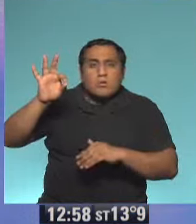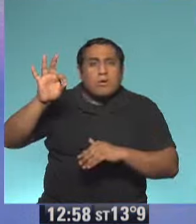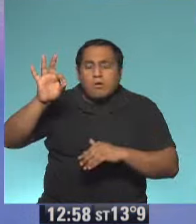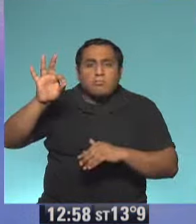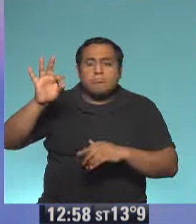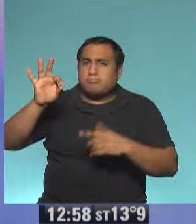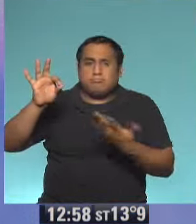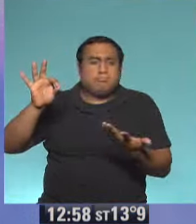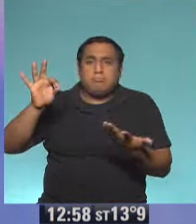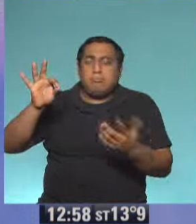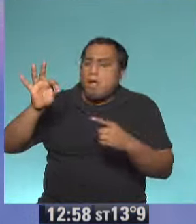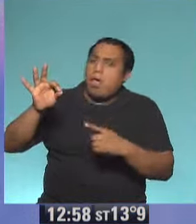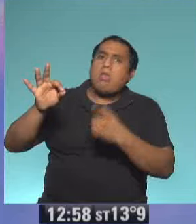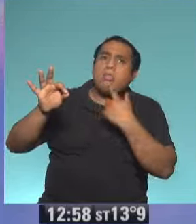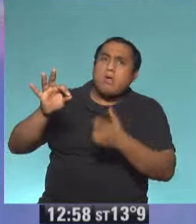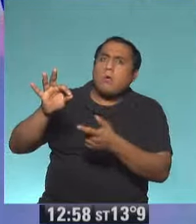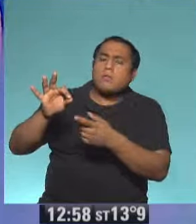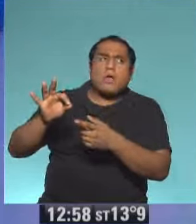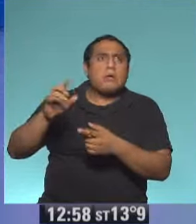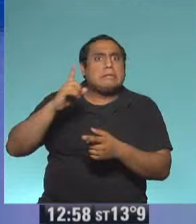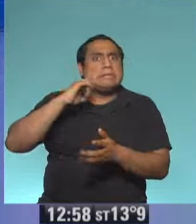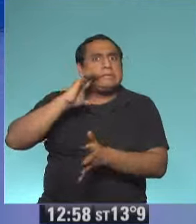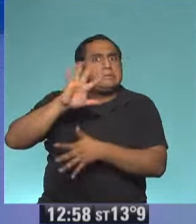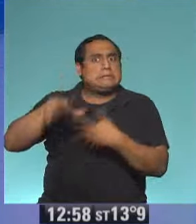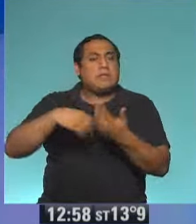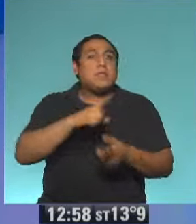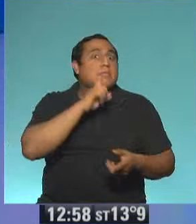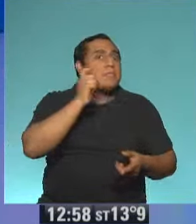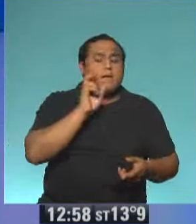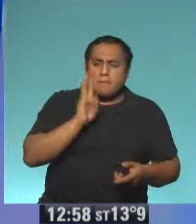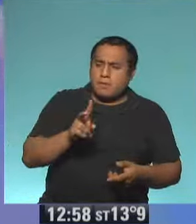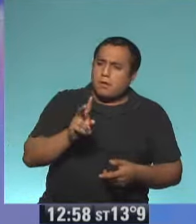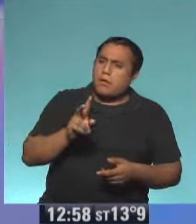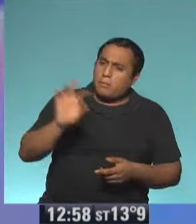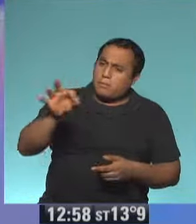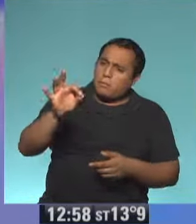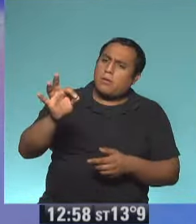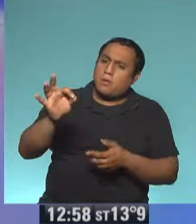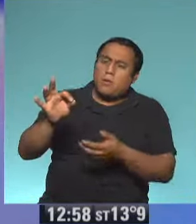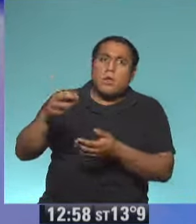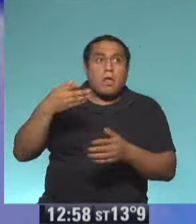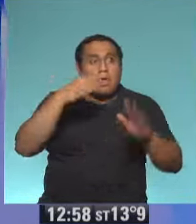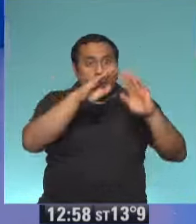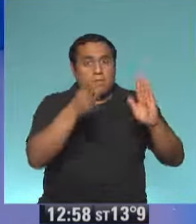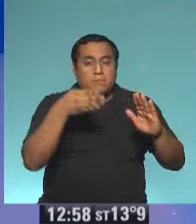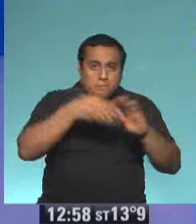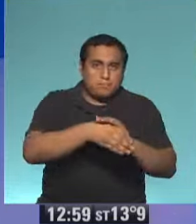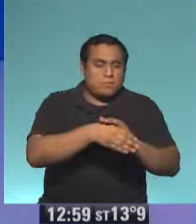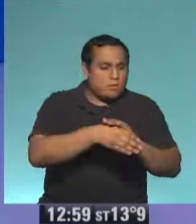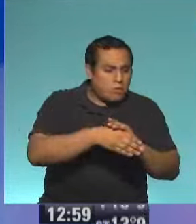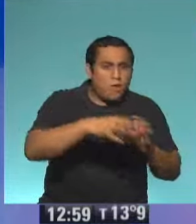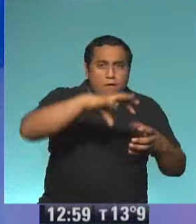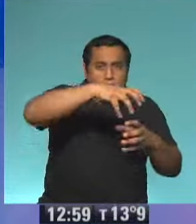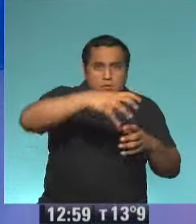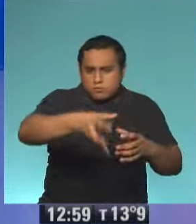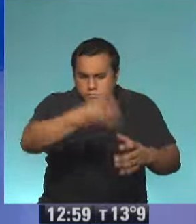Esta vez nos dimos cuenta que estaba en un lío. La tía miró la mosca un largo rato, después se metió en el galpón, la escuchamos remover